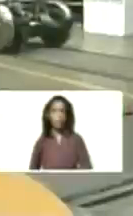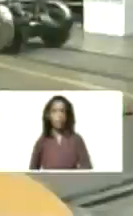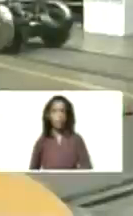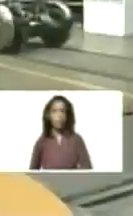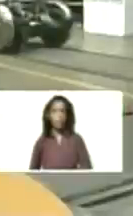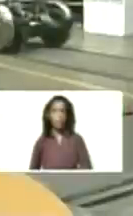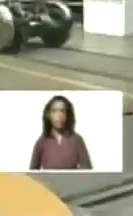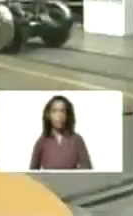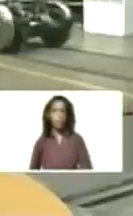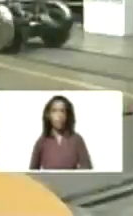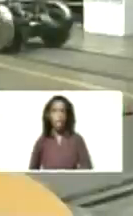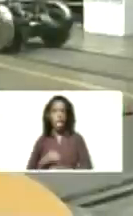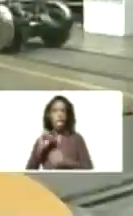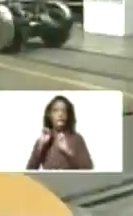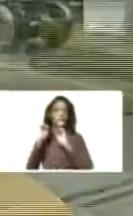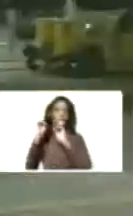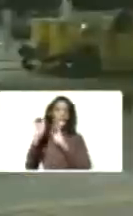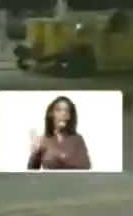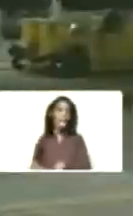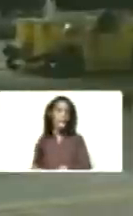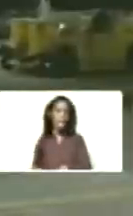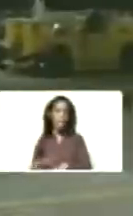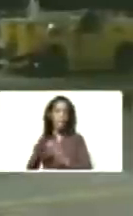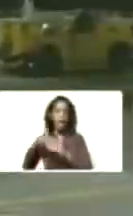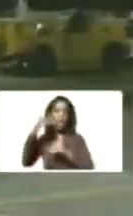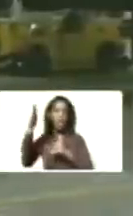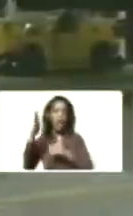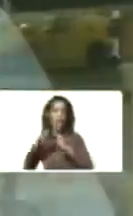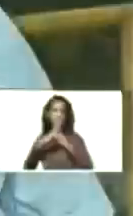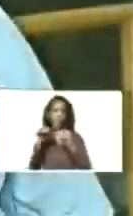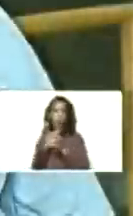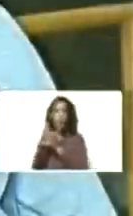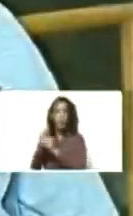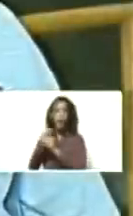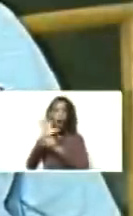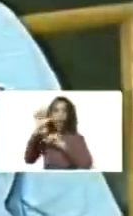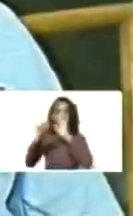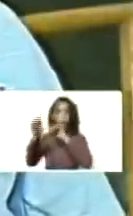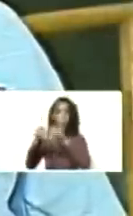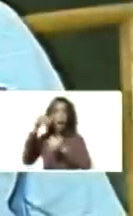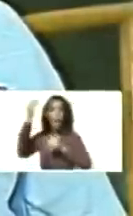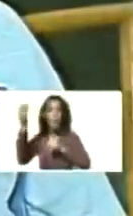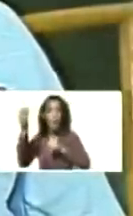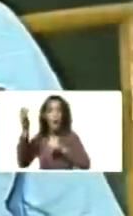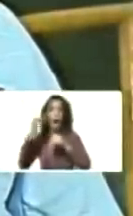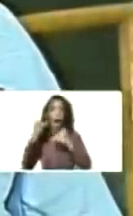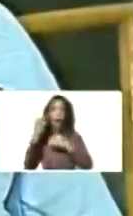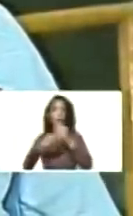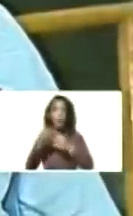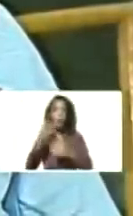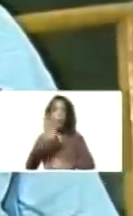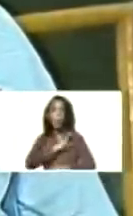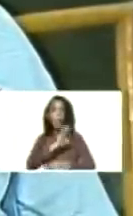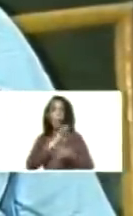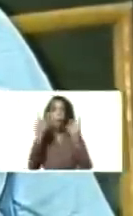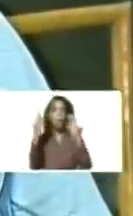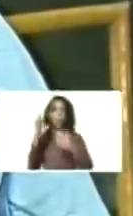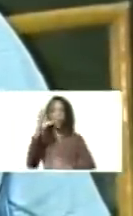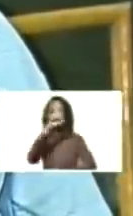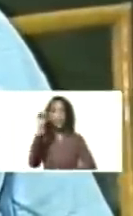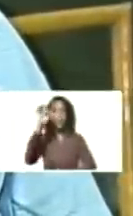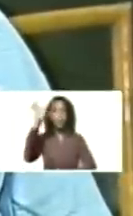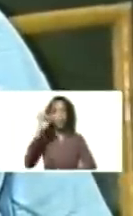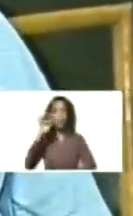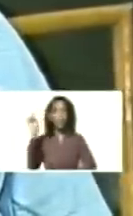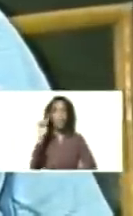la desidia que teníamos con los extranjeros de que todo era exportado. Ahora lo estamos haciendo con mano de obra 100%